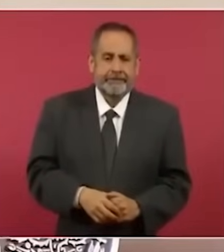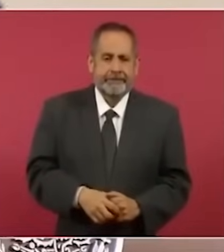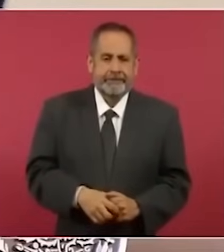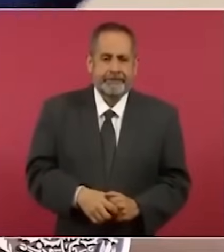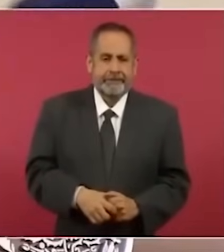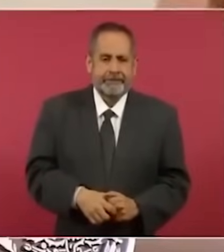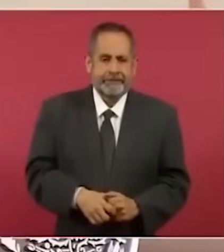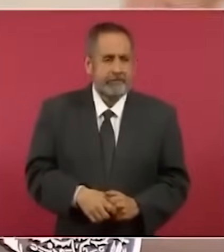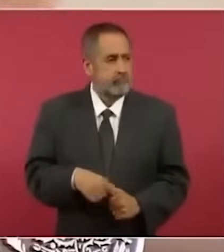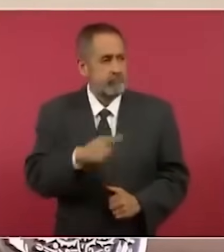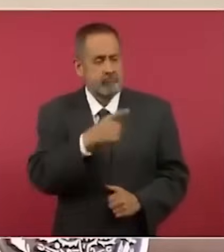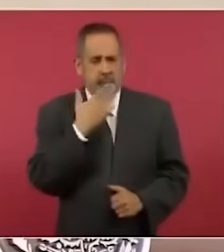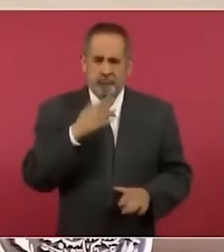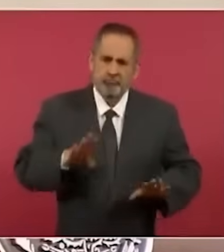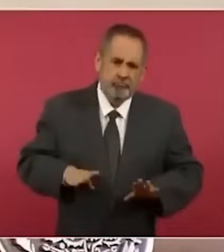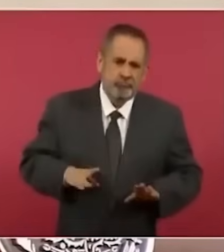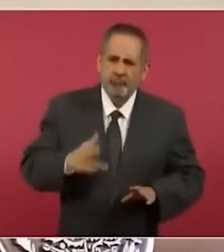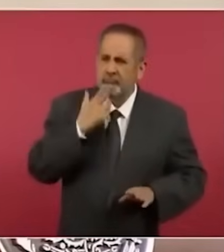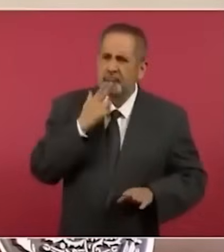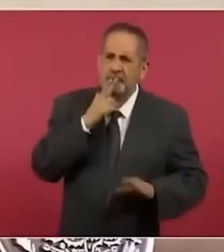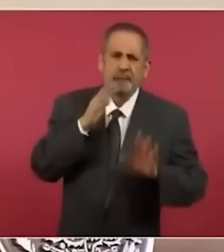si ha tenido un beneficio